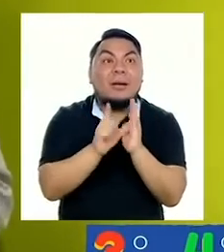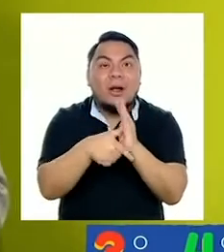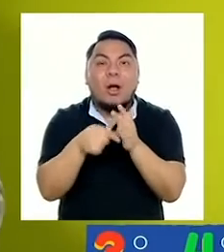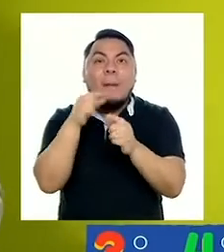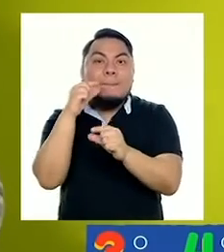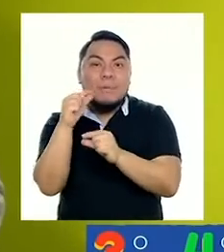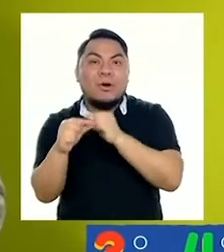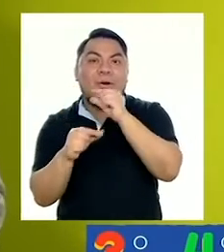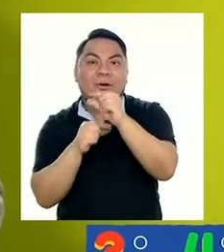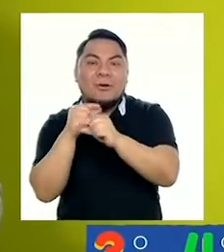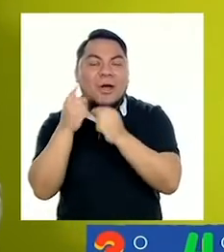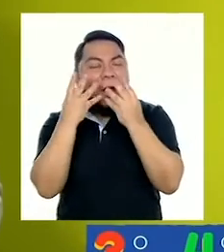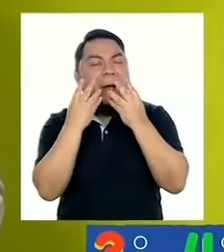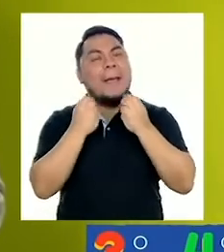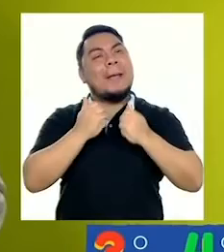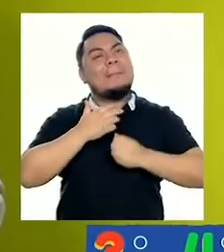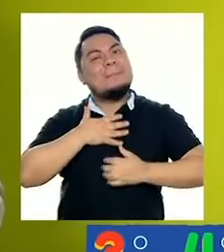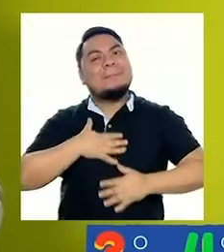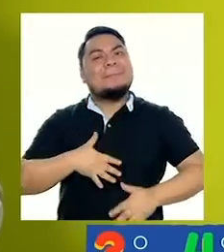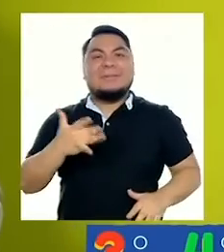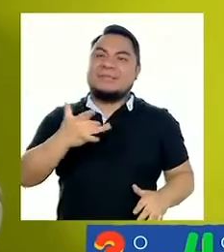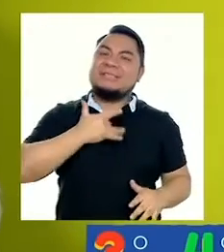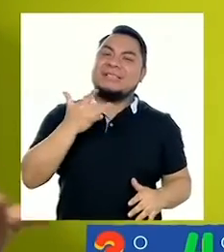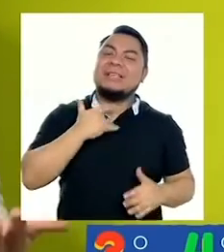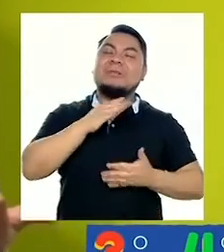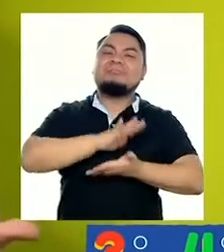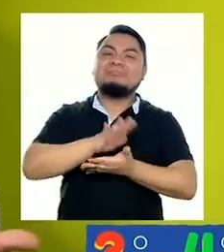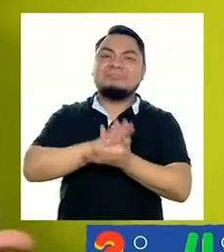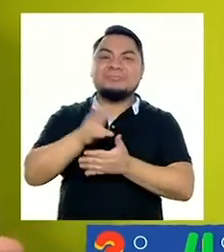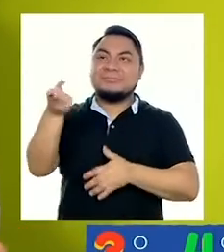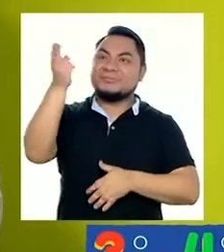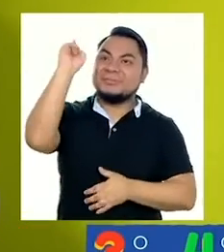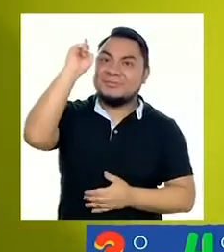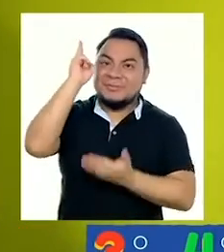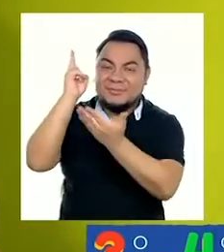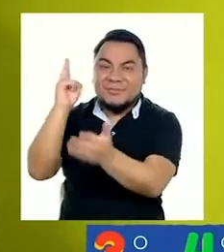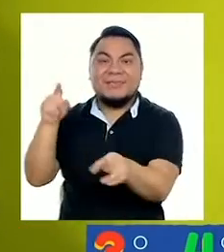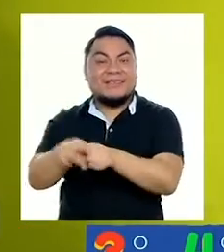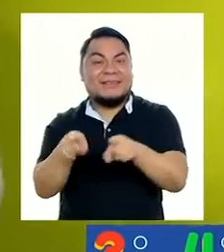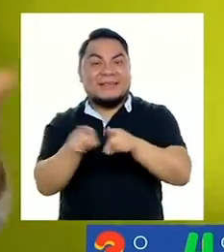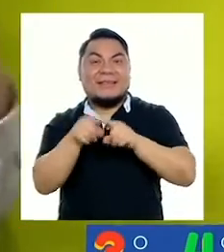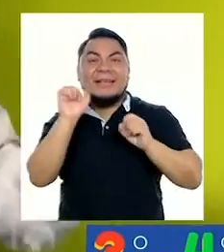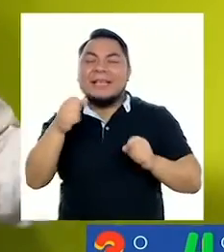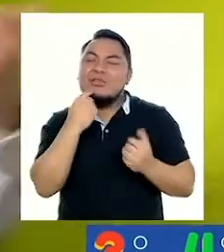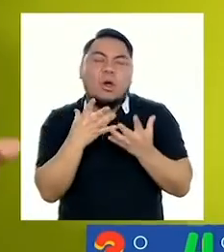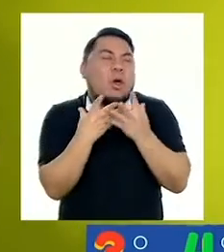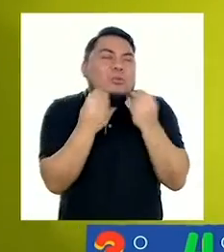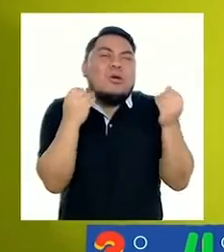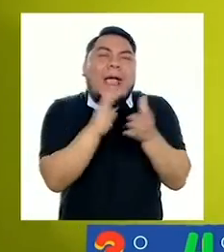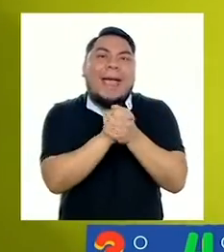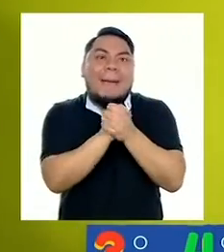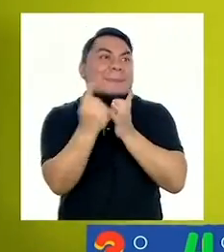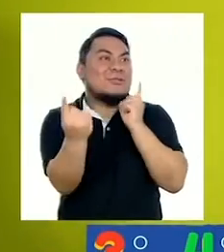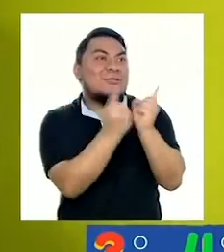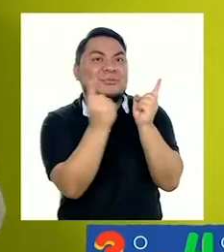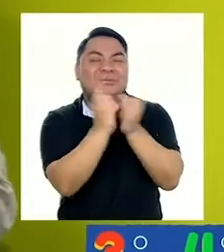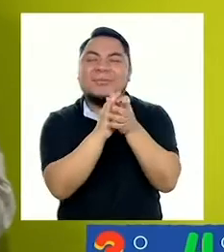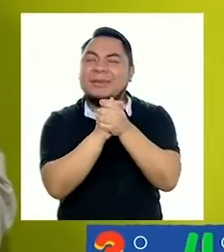poco me fui soltando y sintiéndome cómodo con mis profesores e hice muchos